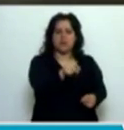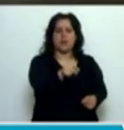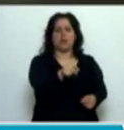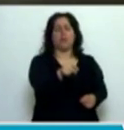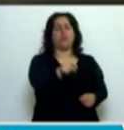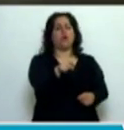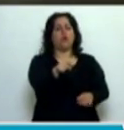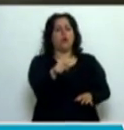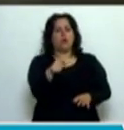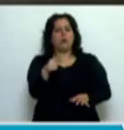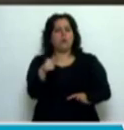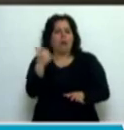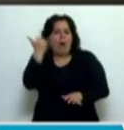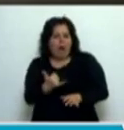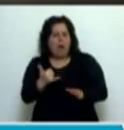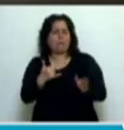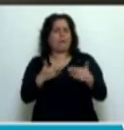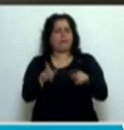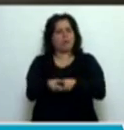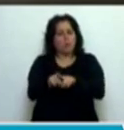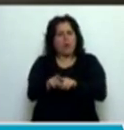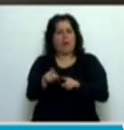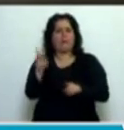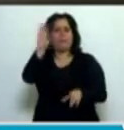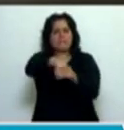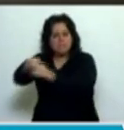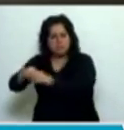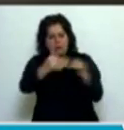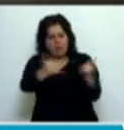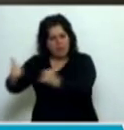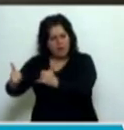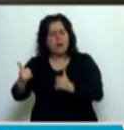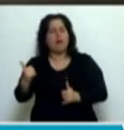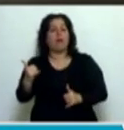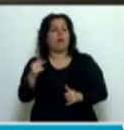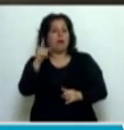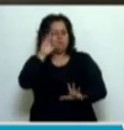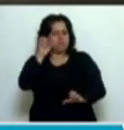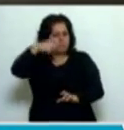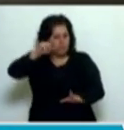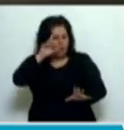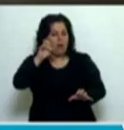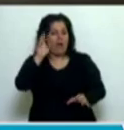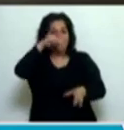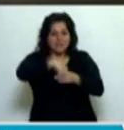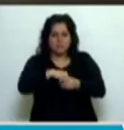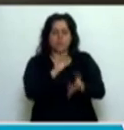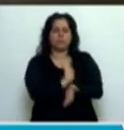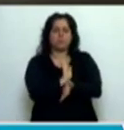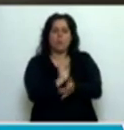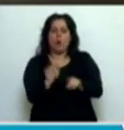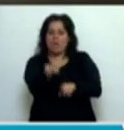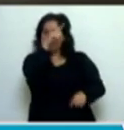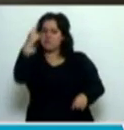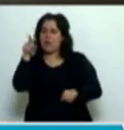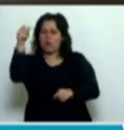ley a este paquete accionario o a estas participaciones. Recordemos que estas participaciones involucran una presencia del